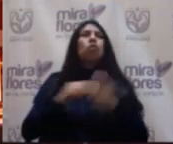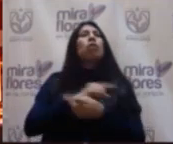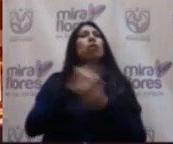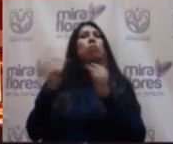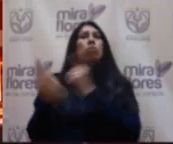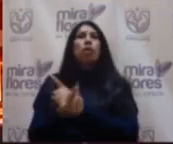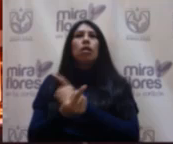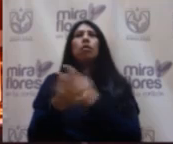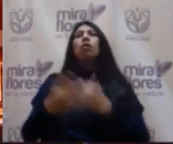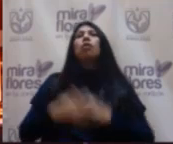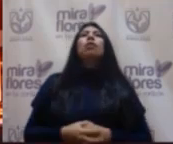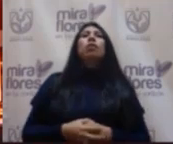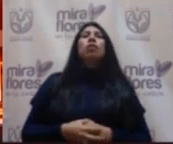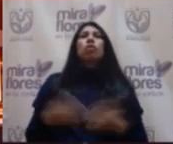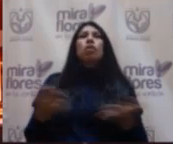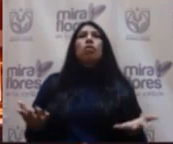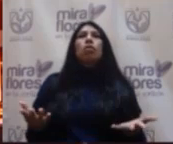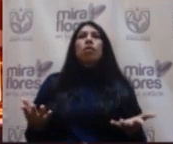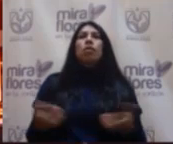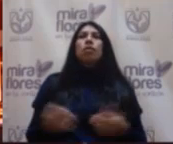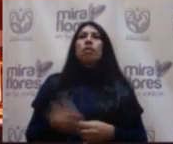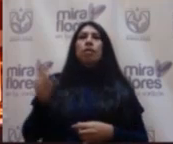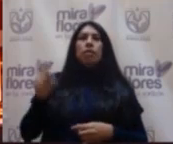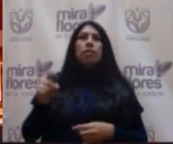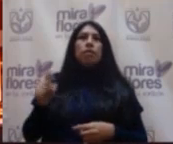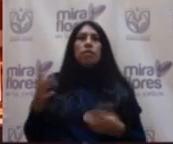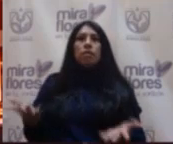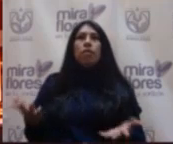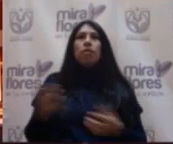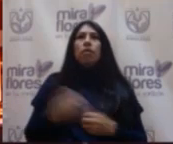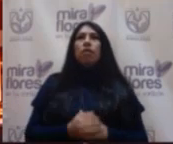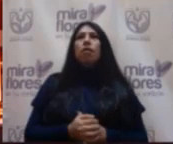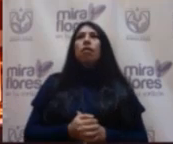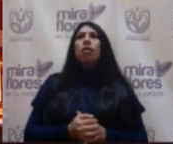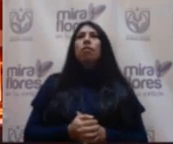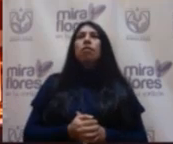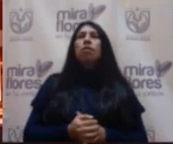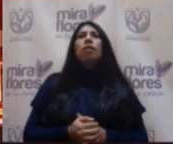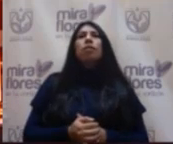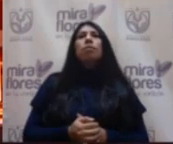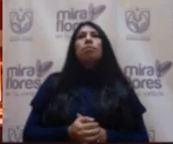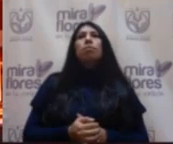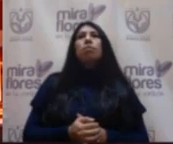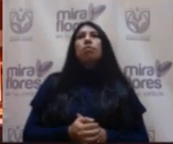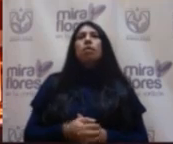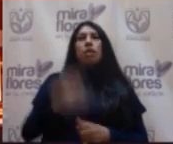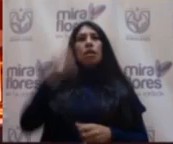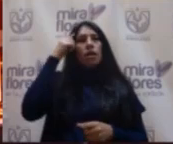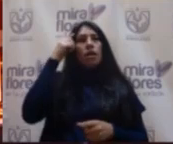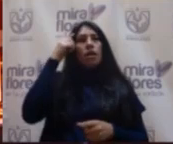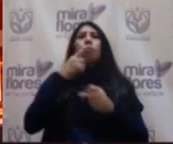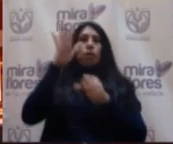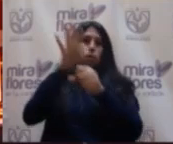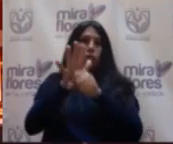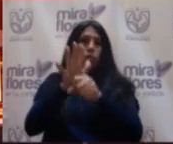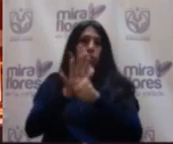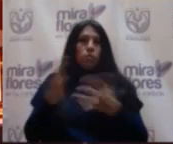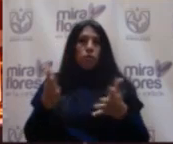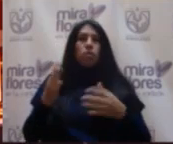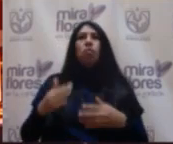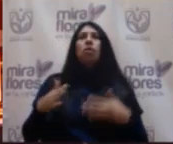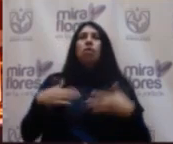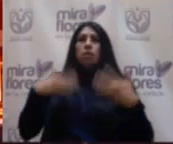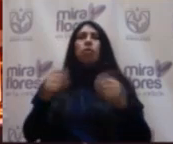y lo que se ha buscado es ser consecuentes con esta situación y hay un compromiso para que no